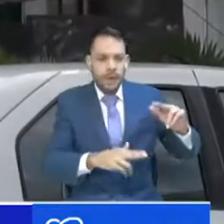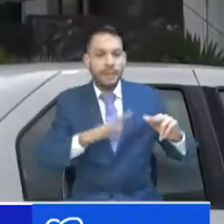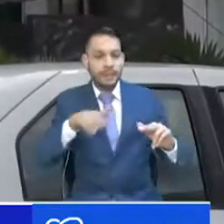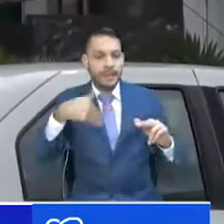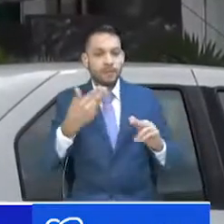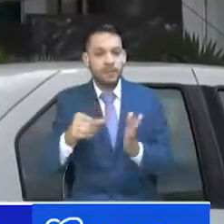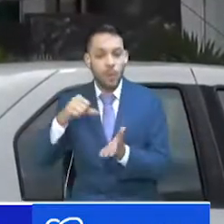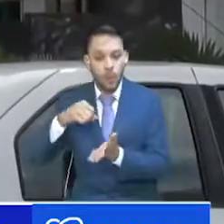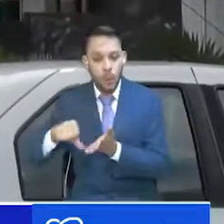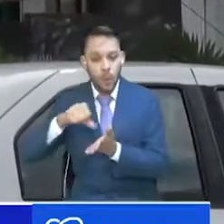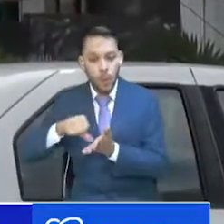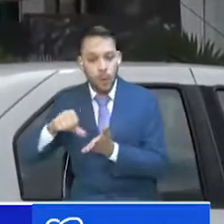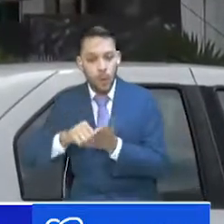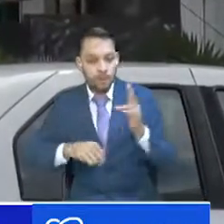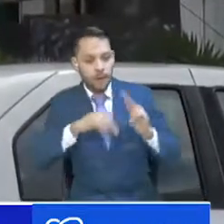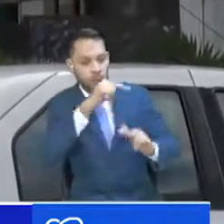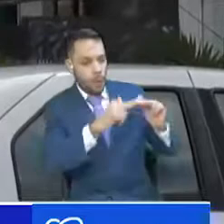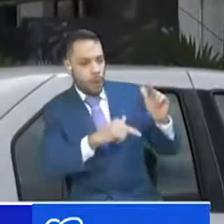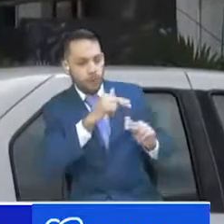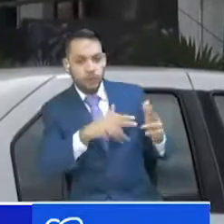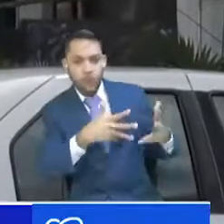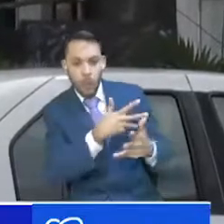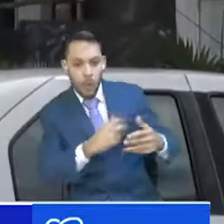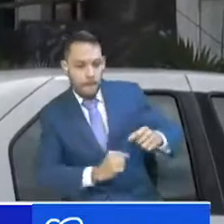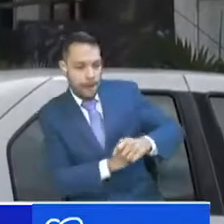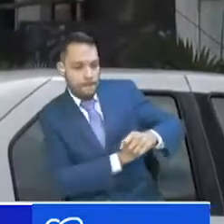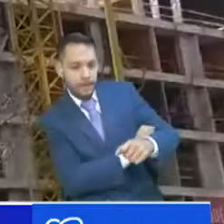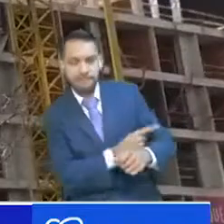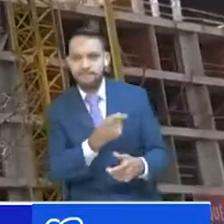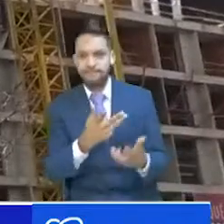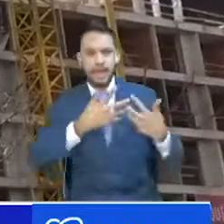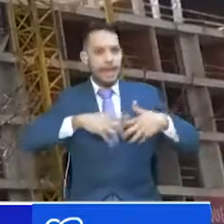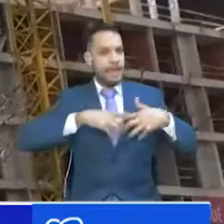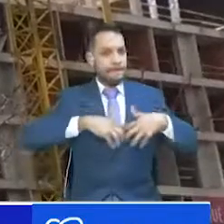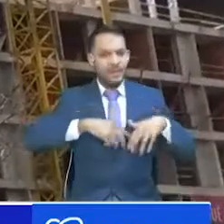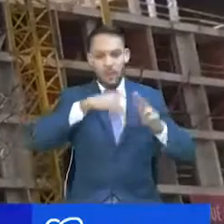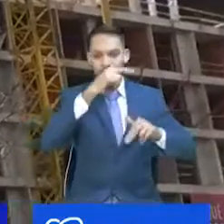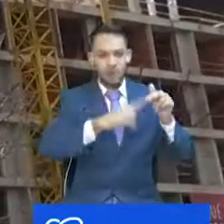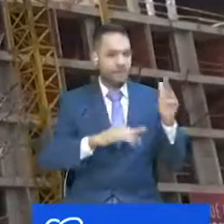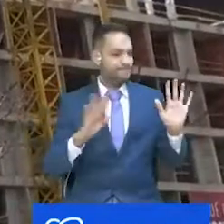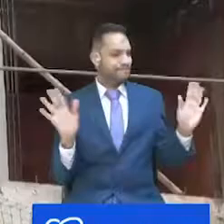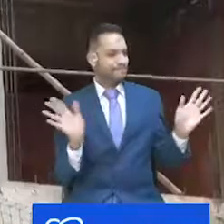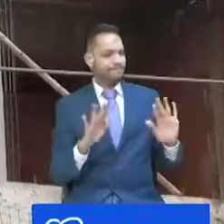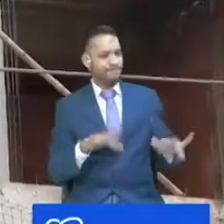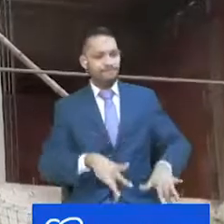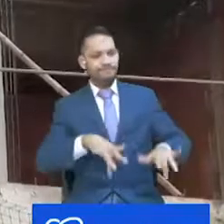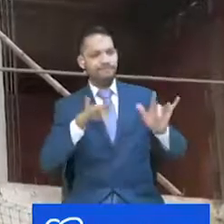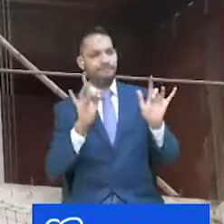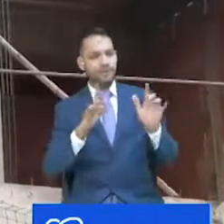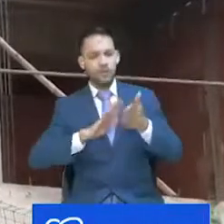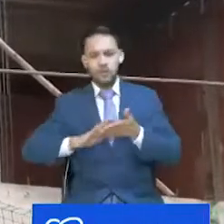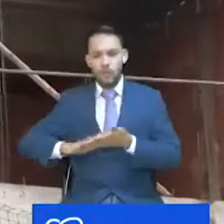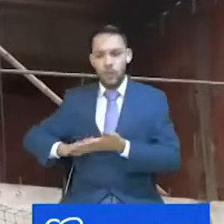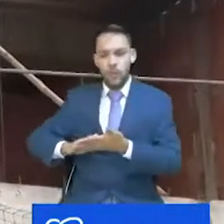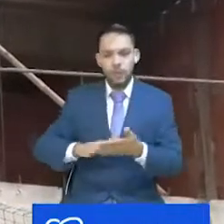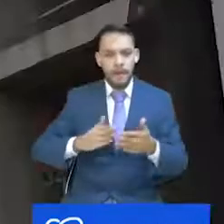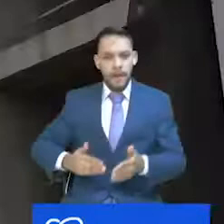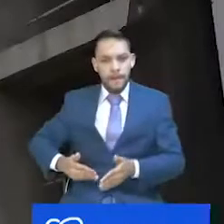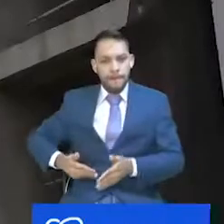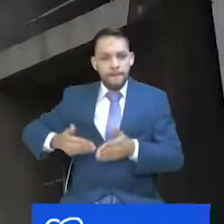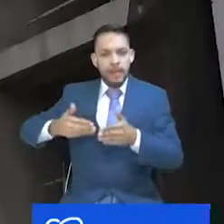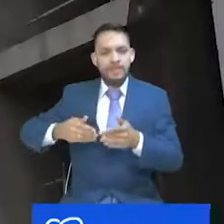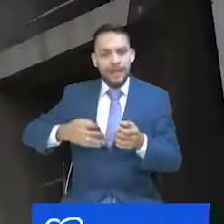superan el valor entonces no es viable para el constructor esa situación que no parece tener solución a corto plazo ha hecho que se